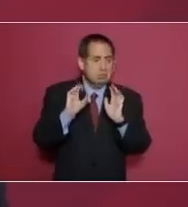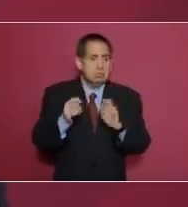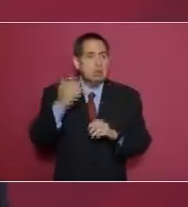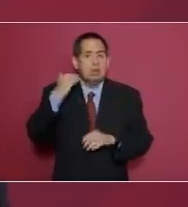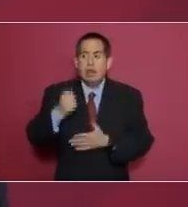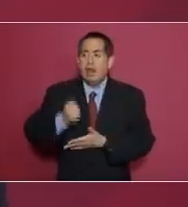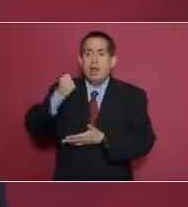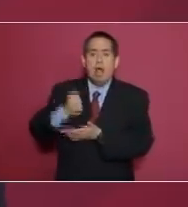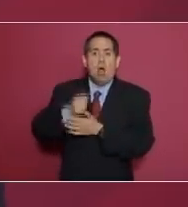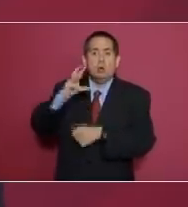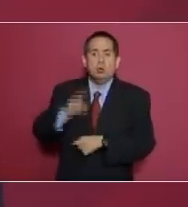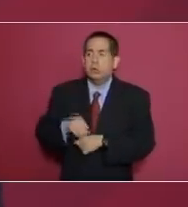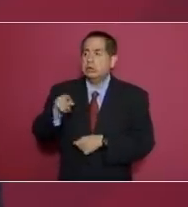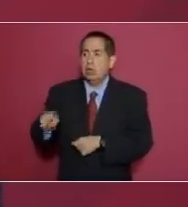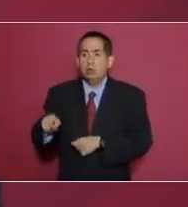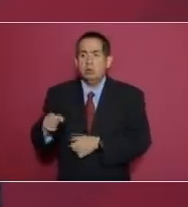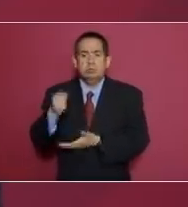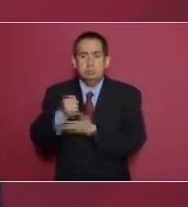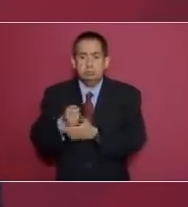autorizado.